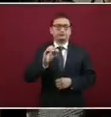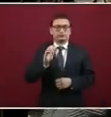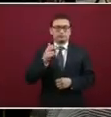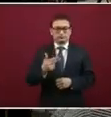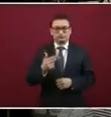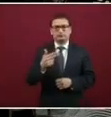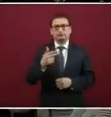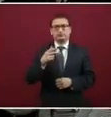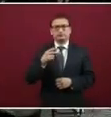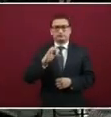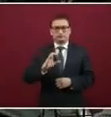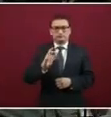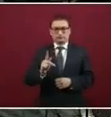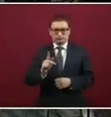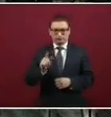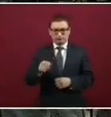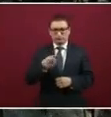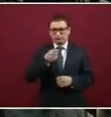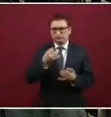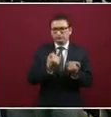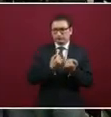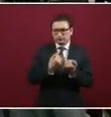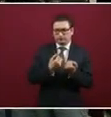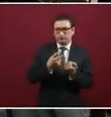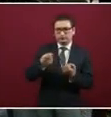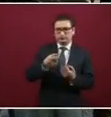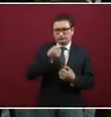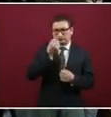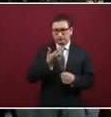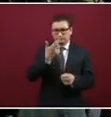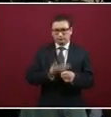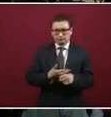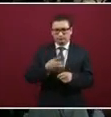el secretario de Relaciones Exteriores,